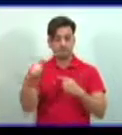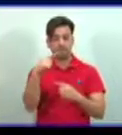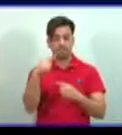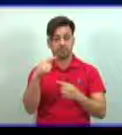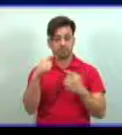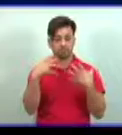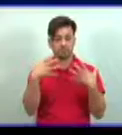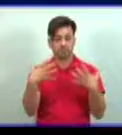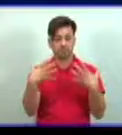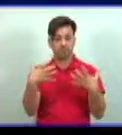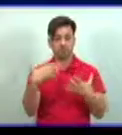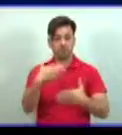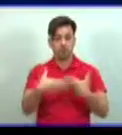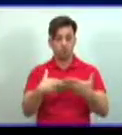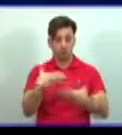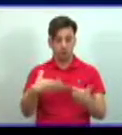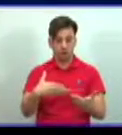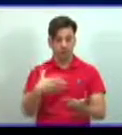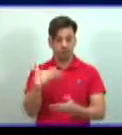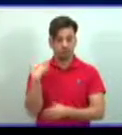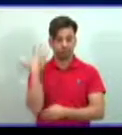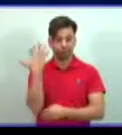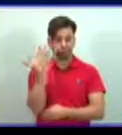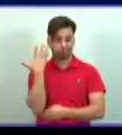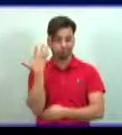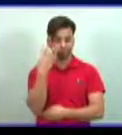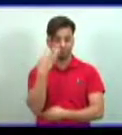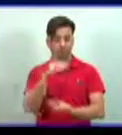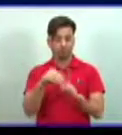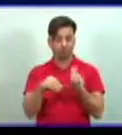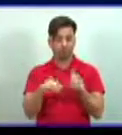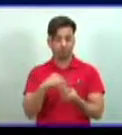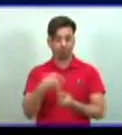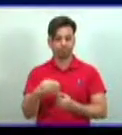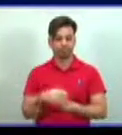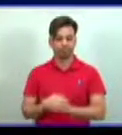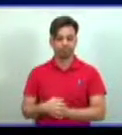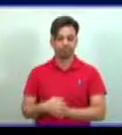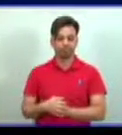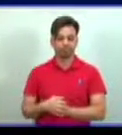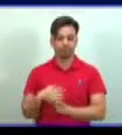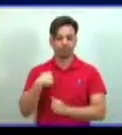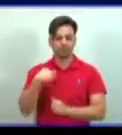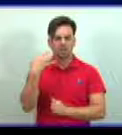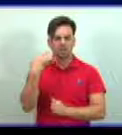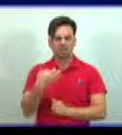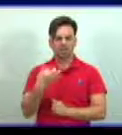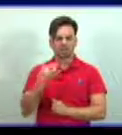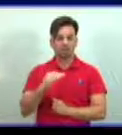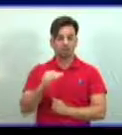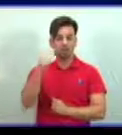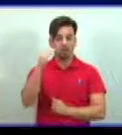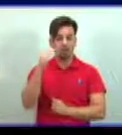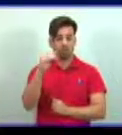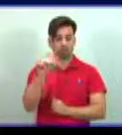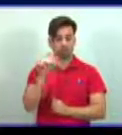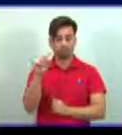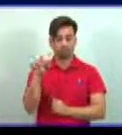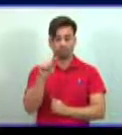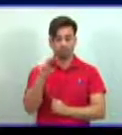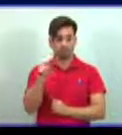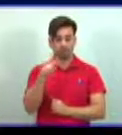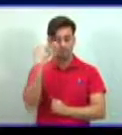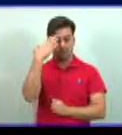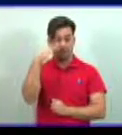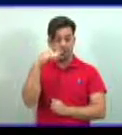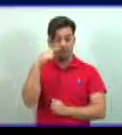meteorológicos vitales para la vida y la economía, estoy seguro que los cubanos enseguida pensamos en los huracanes, que es